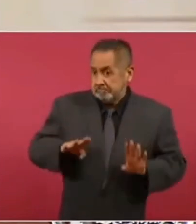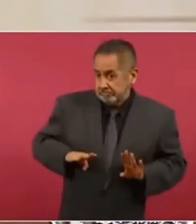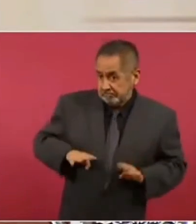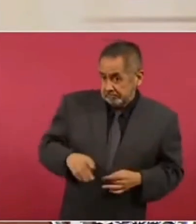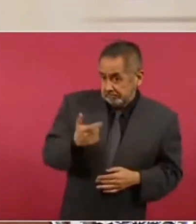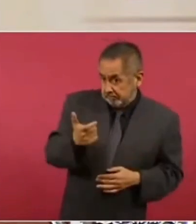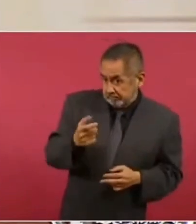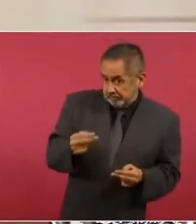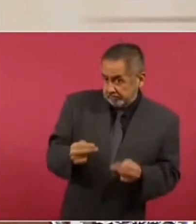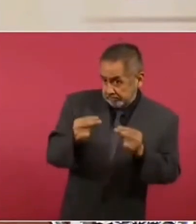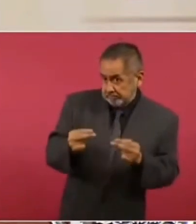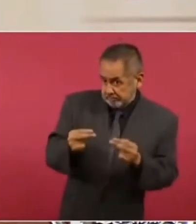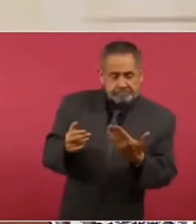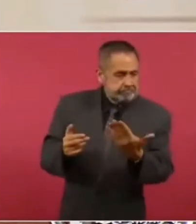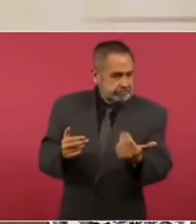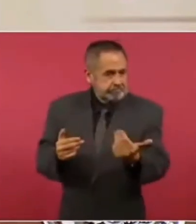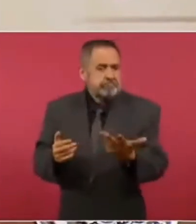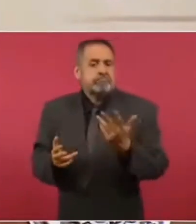Era